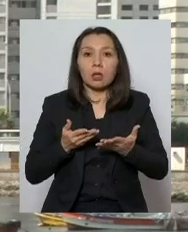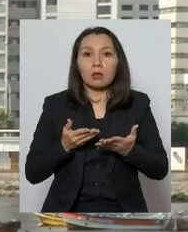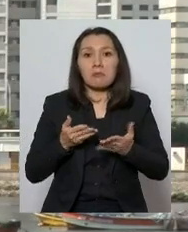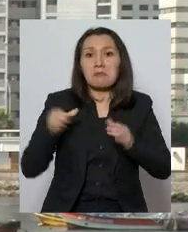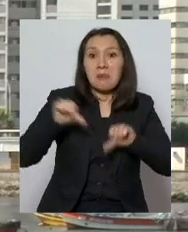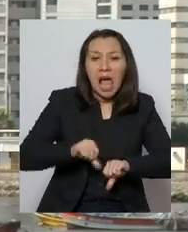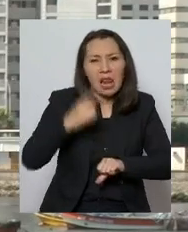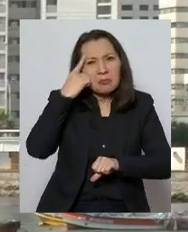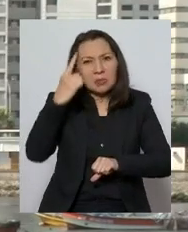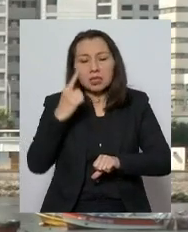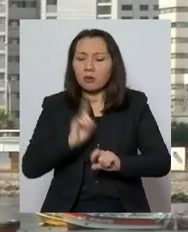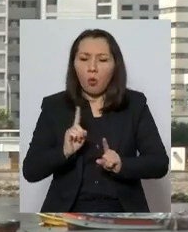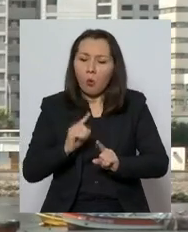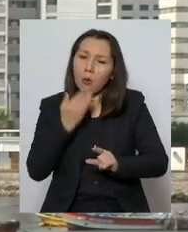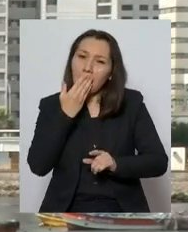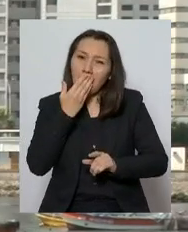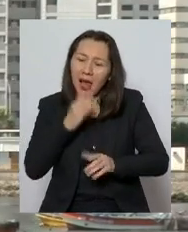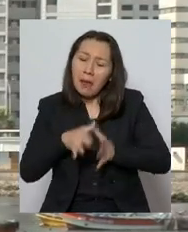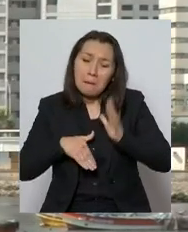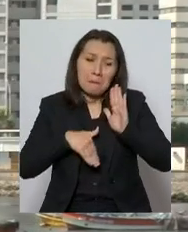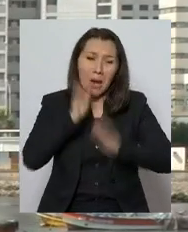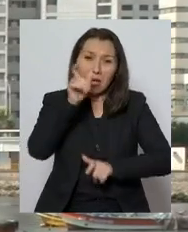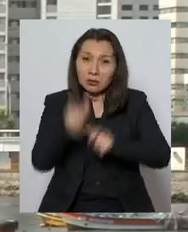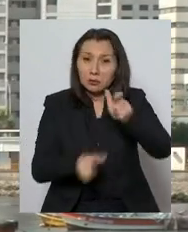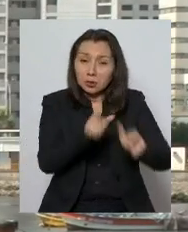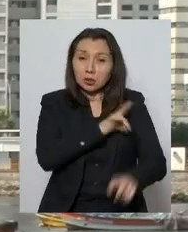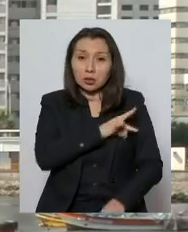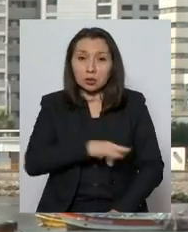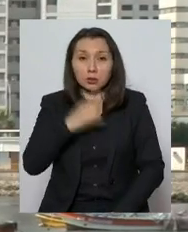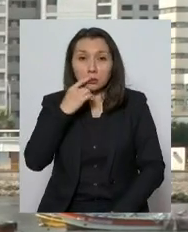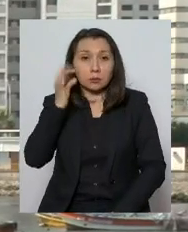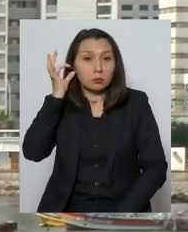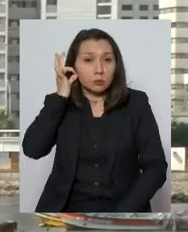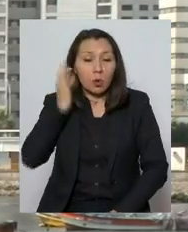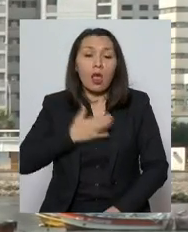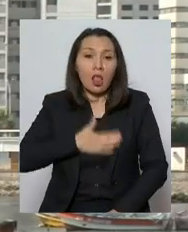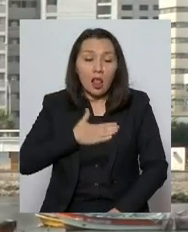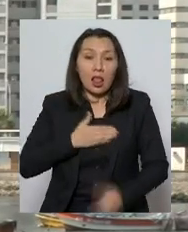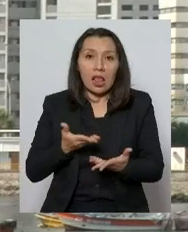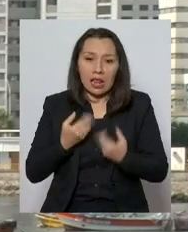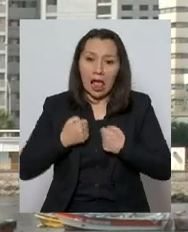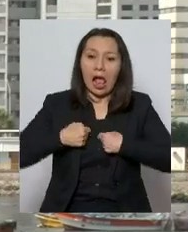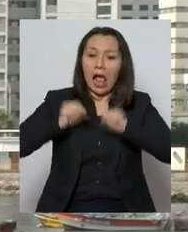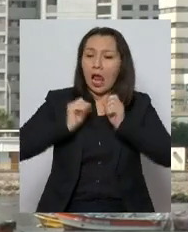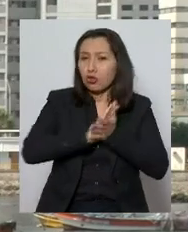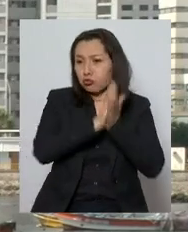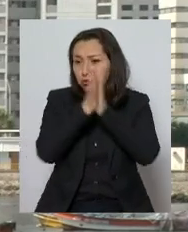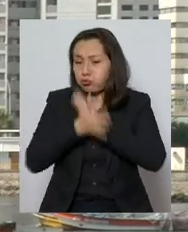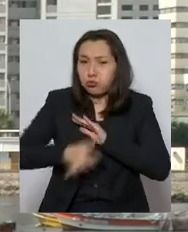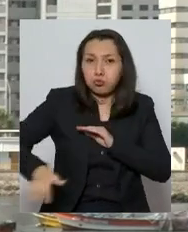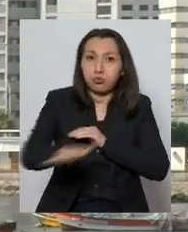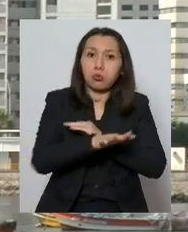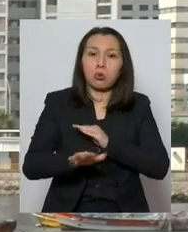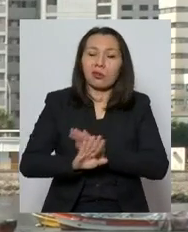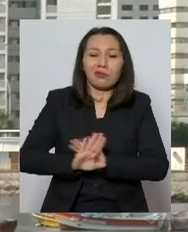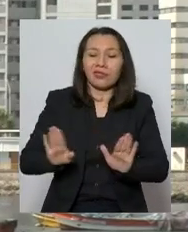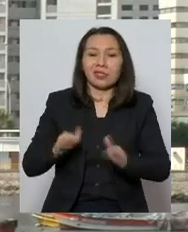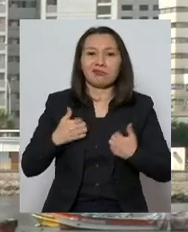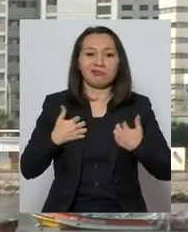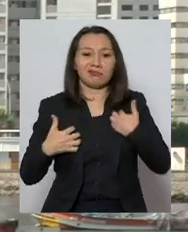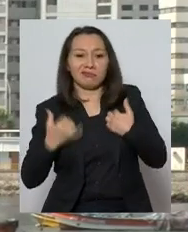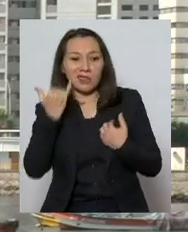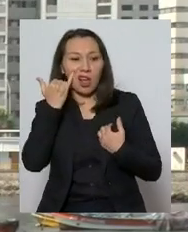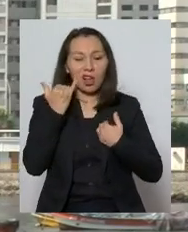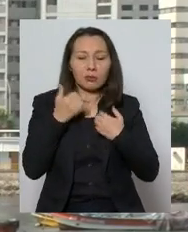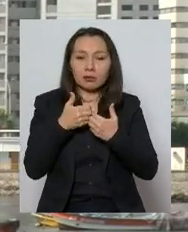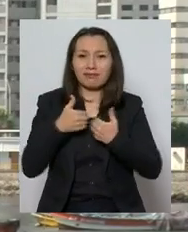mal, sumarse a la inmensa mayoría de chilenos y chilenas que quiere que ganemos todos. Dejemos nuestras